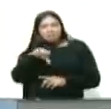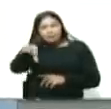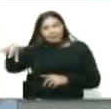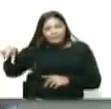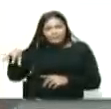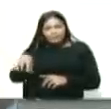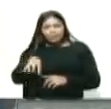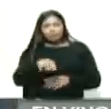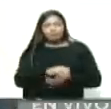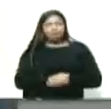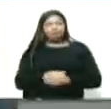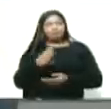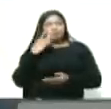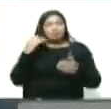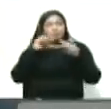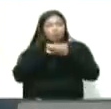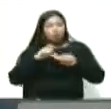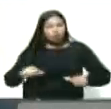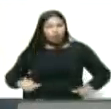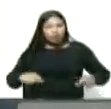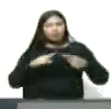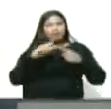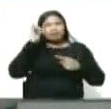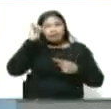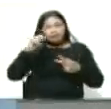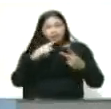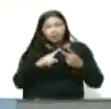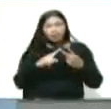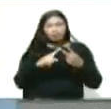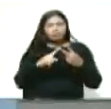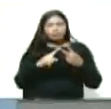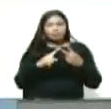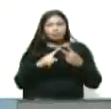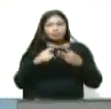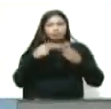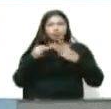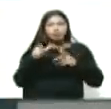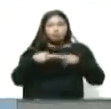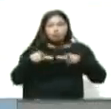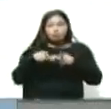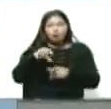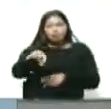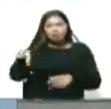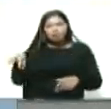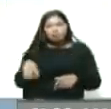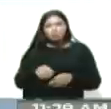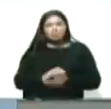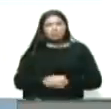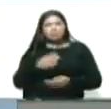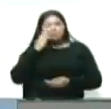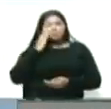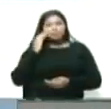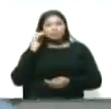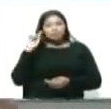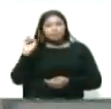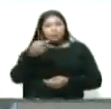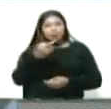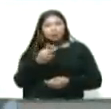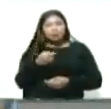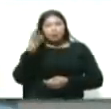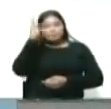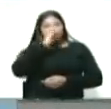ejemplo Portuguesa, Yaracuy, ¿qué otro sitio? Guárico,